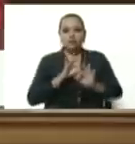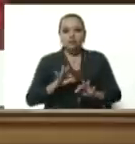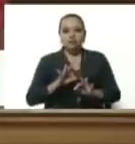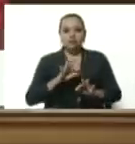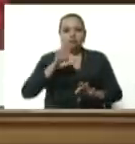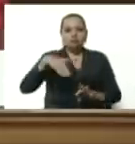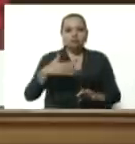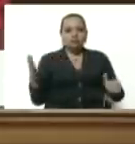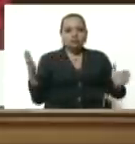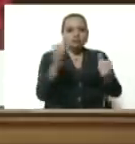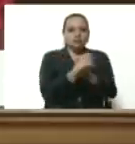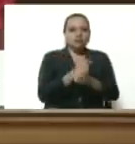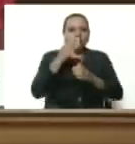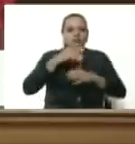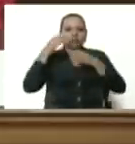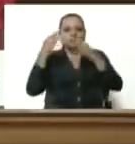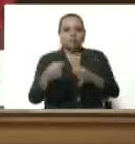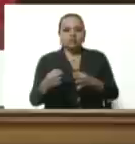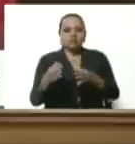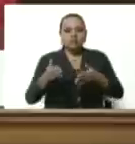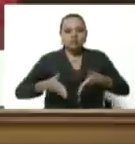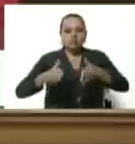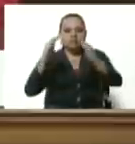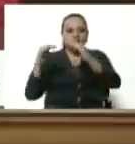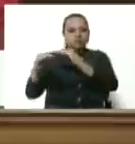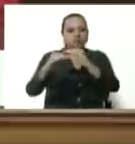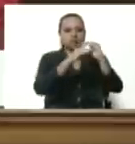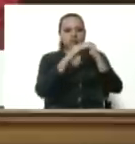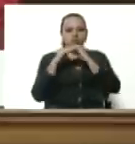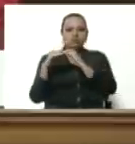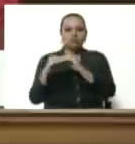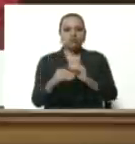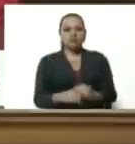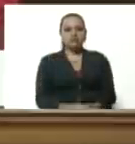encontrar el verdadero camino a la igualdad.